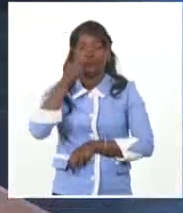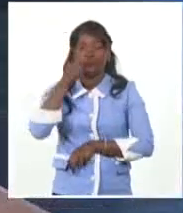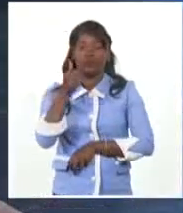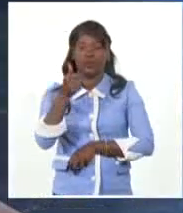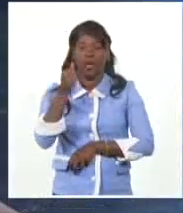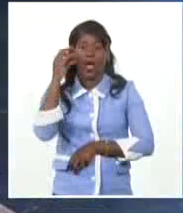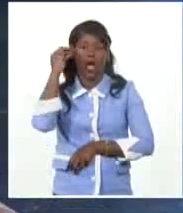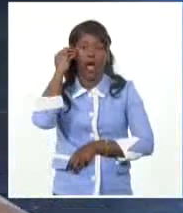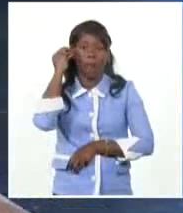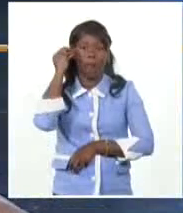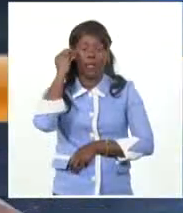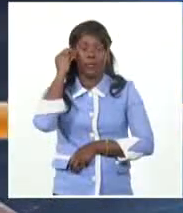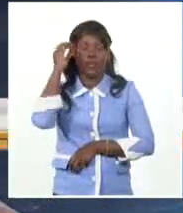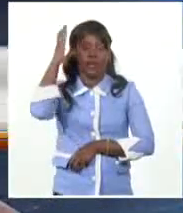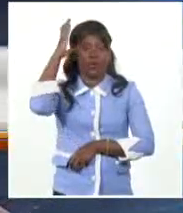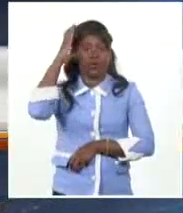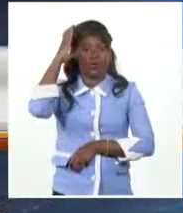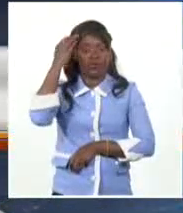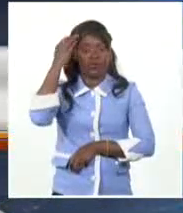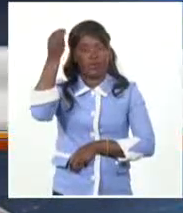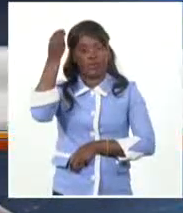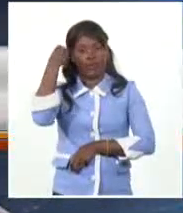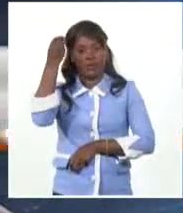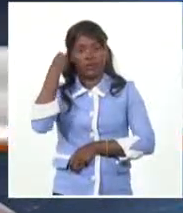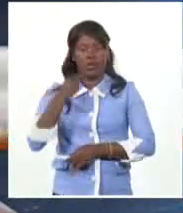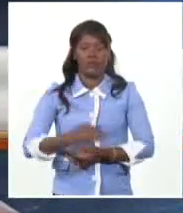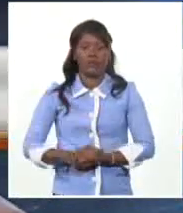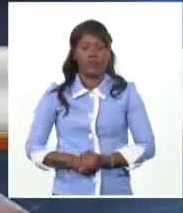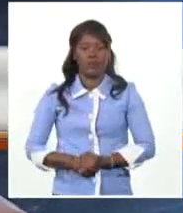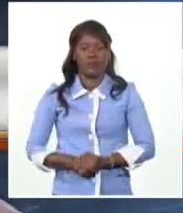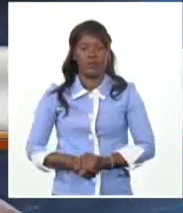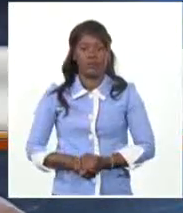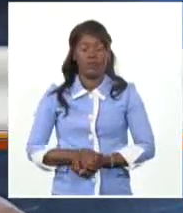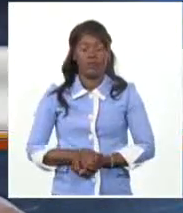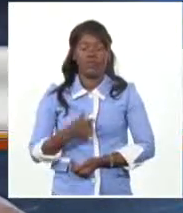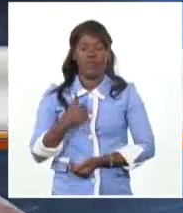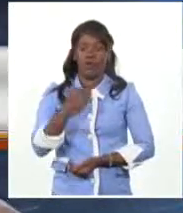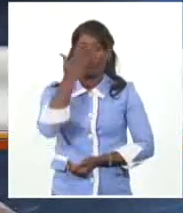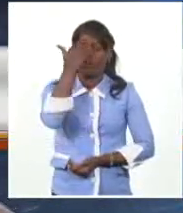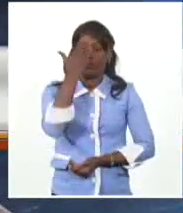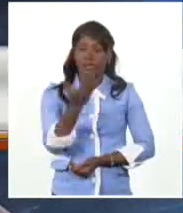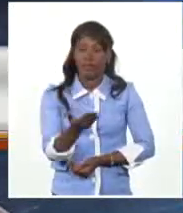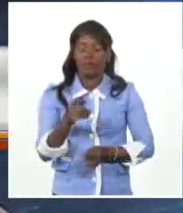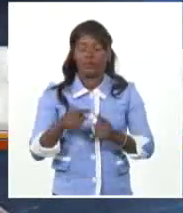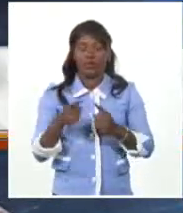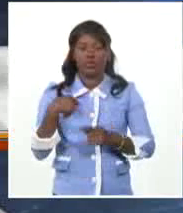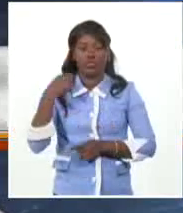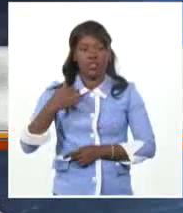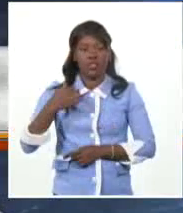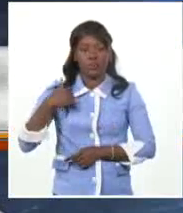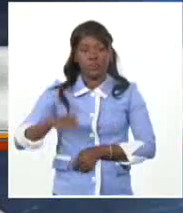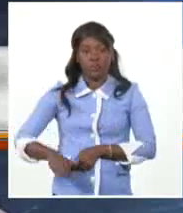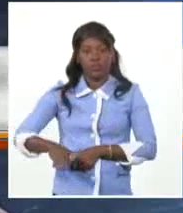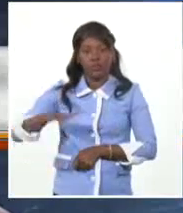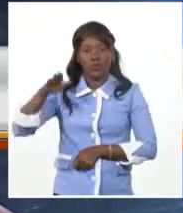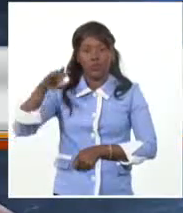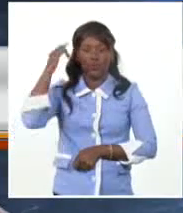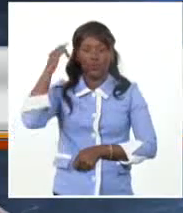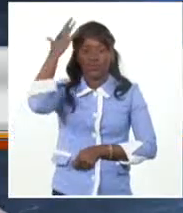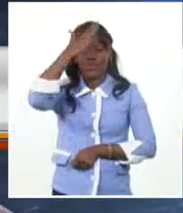agradecerle todo lo que he aprendido lo que soy lo que siempre soñé desde niña hacer una artista profesional